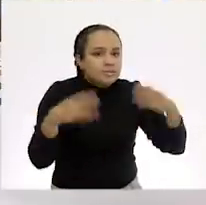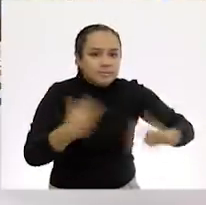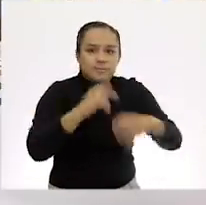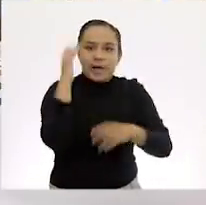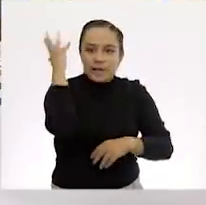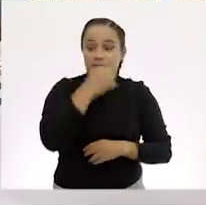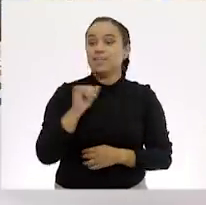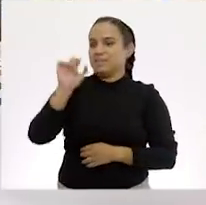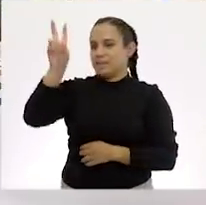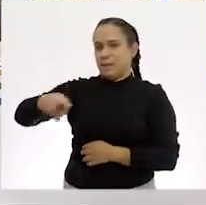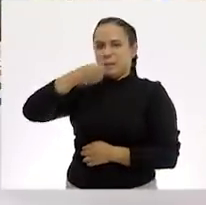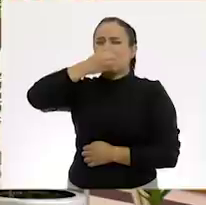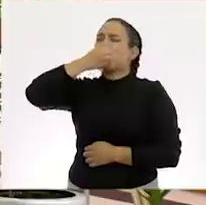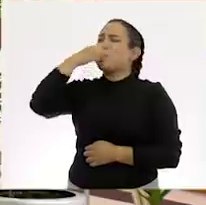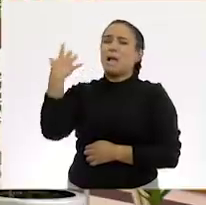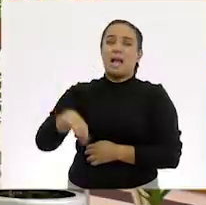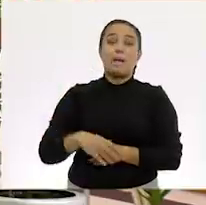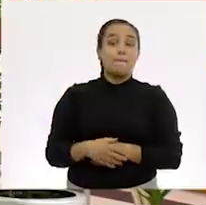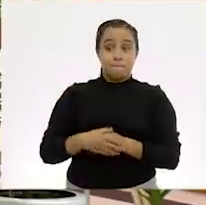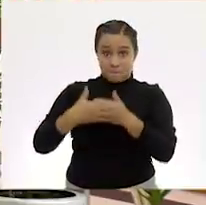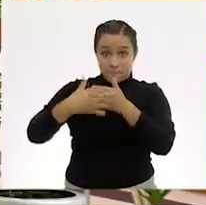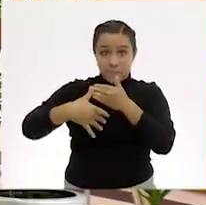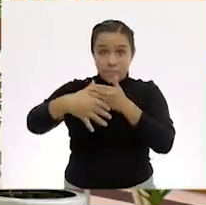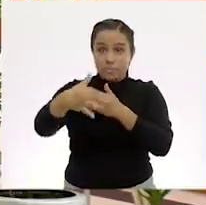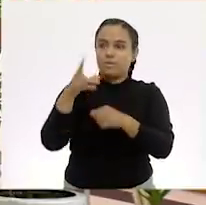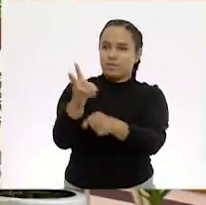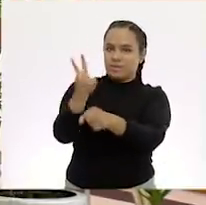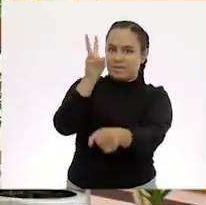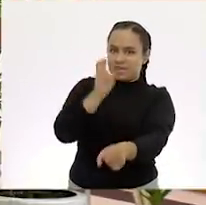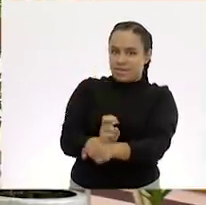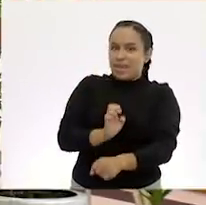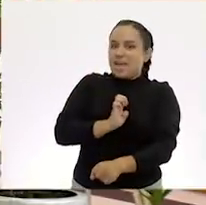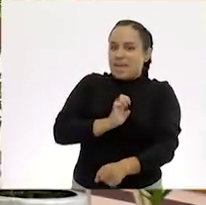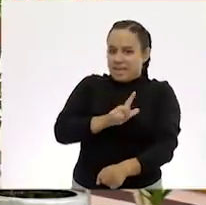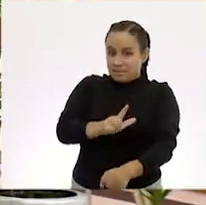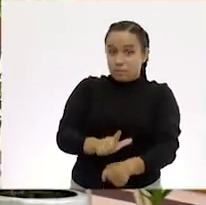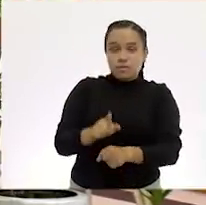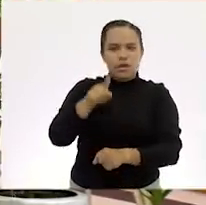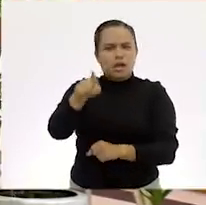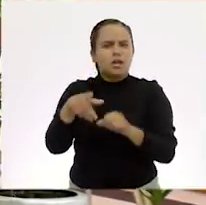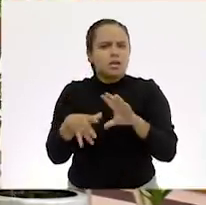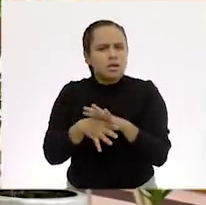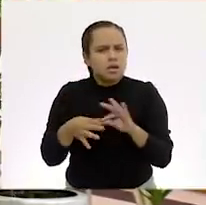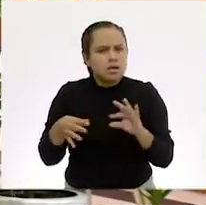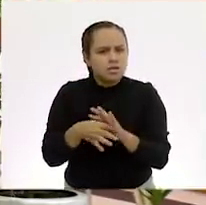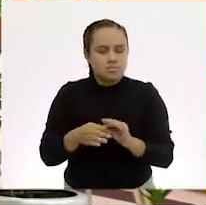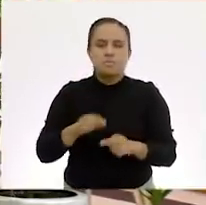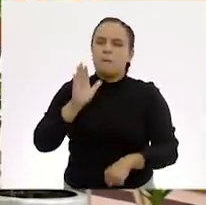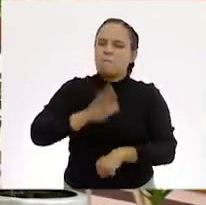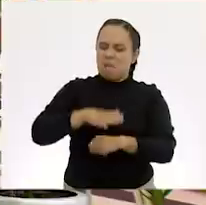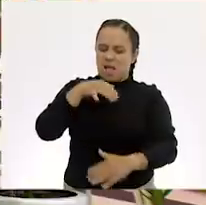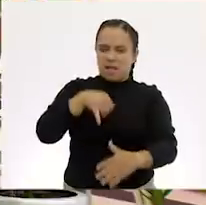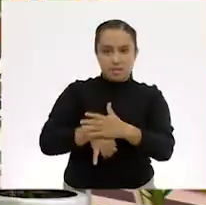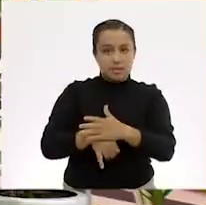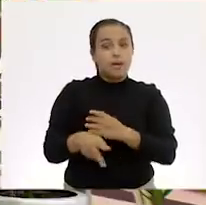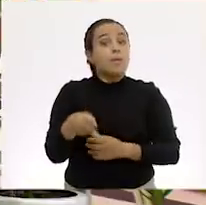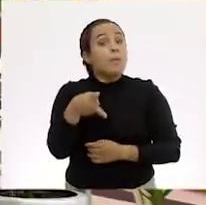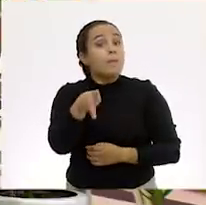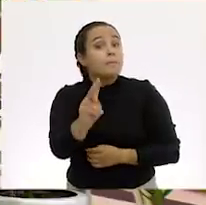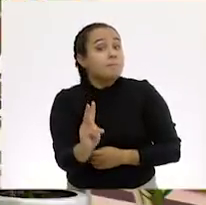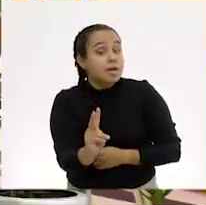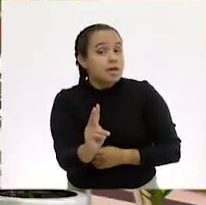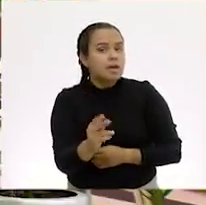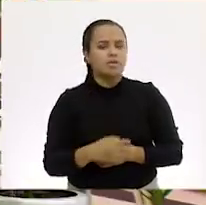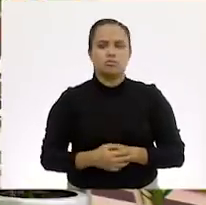Está padrísimo. Más adelante vamos a tener a nuestra invitada especial que nos va a explicar un poquito más de eso. Muy bien. Pero a mí me